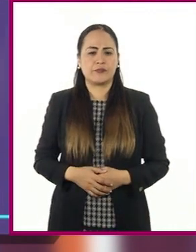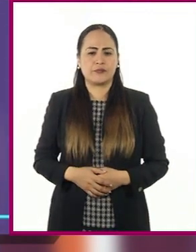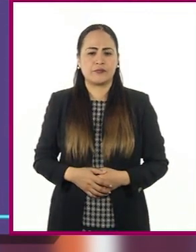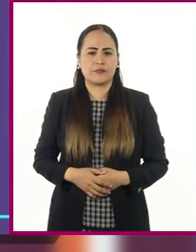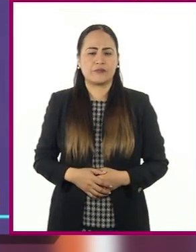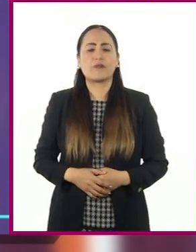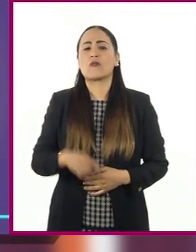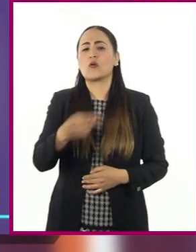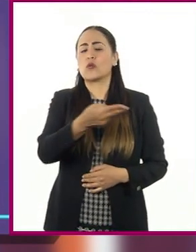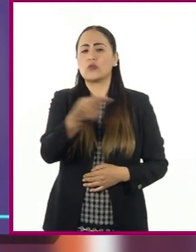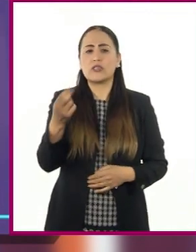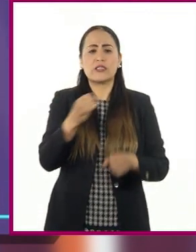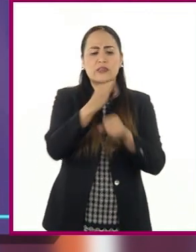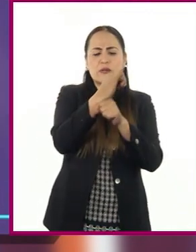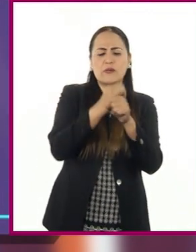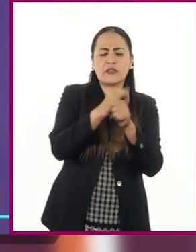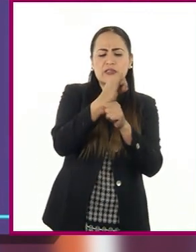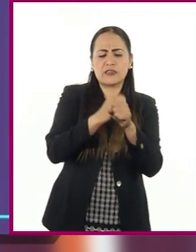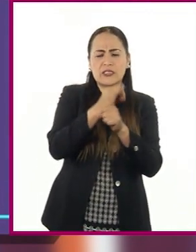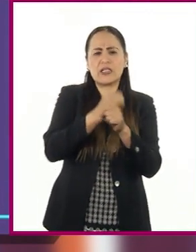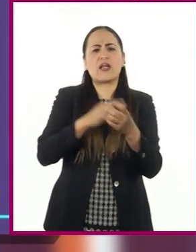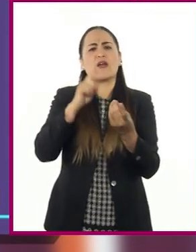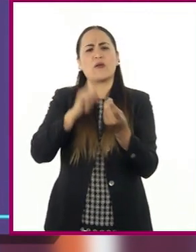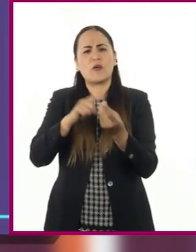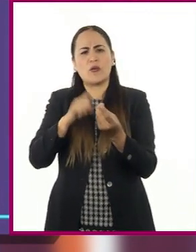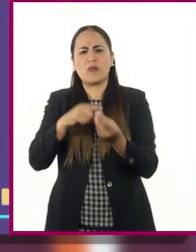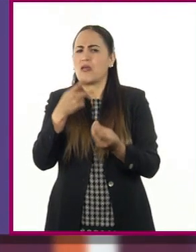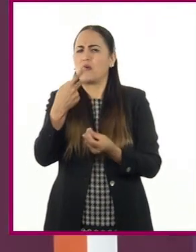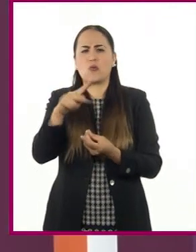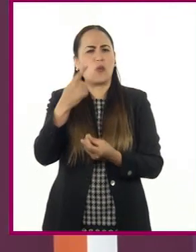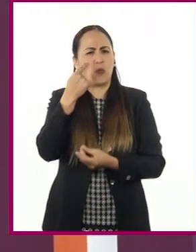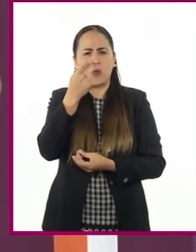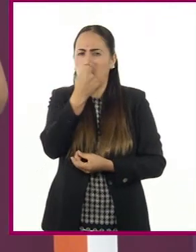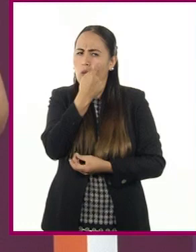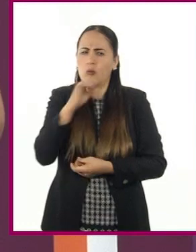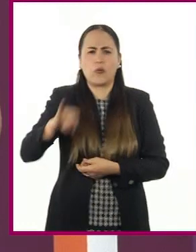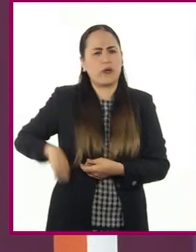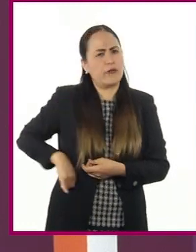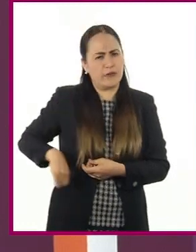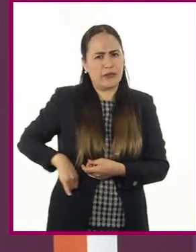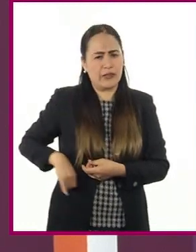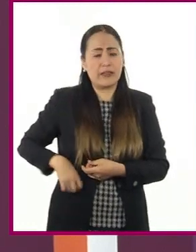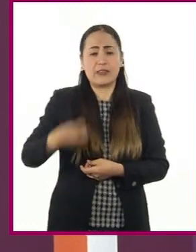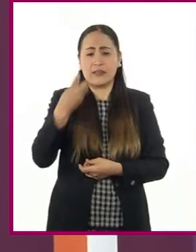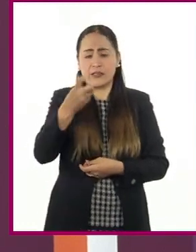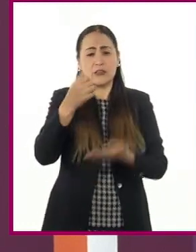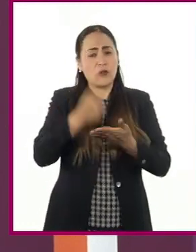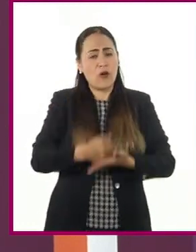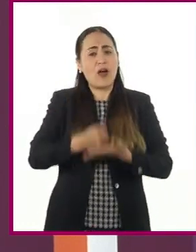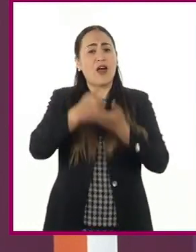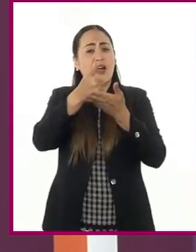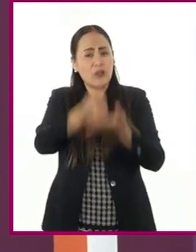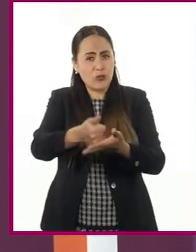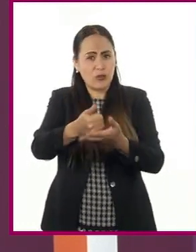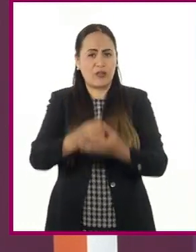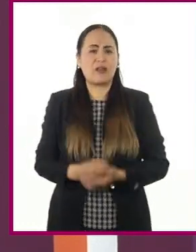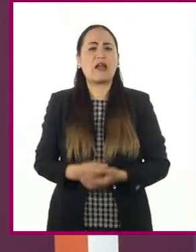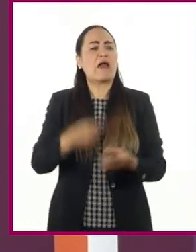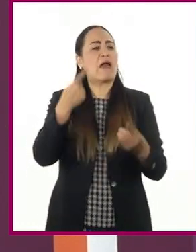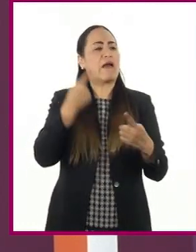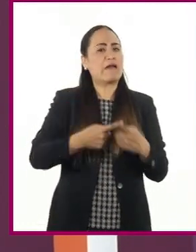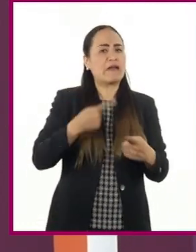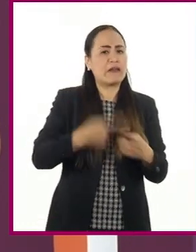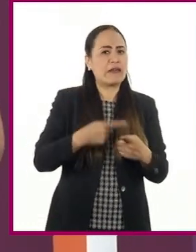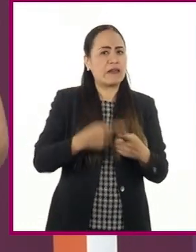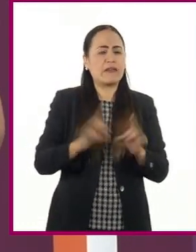reto investigando en las áreas de mayor interés para ustedes. Esto también les ayudará a saber a quién dirigirse